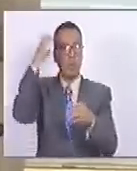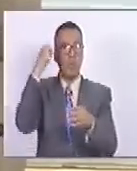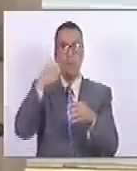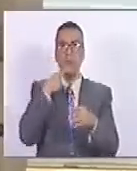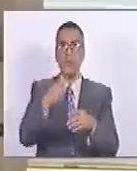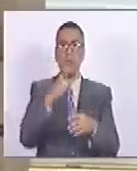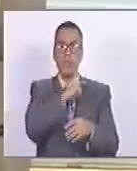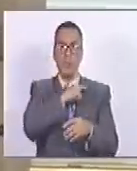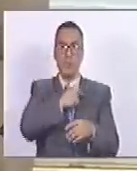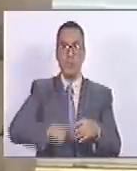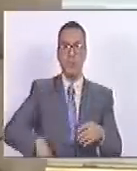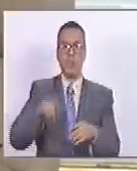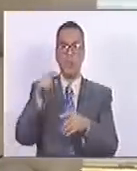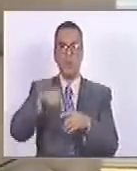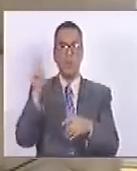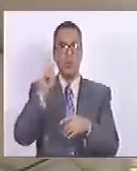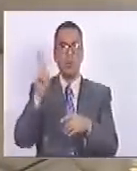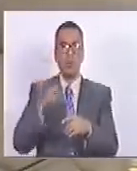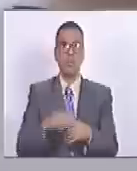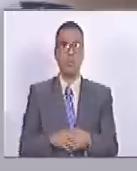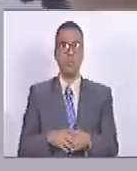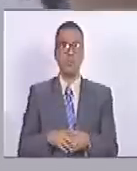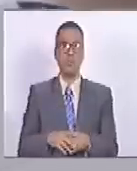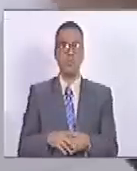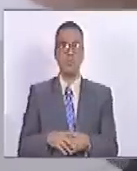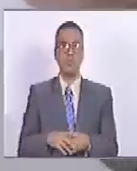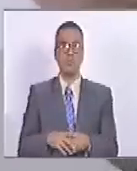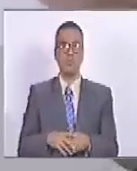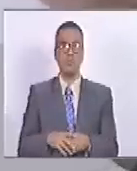que es el presidente de Venezuela.